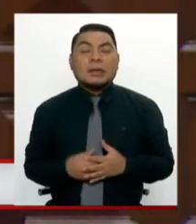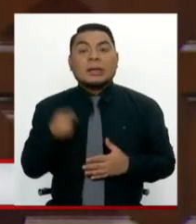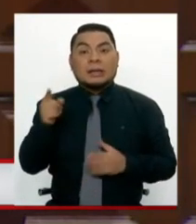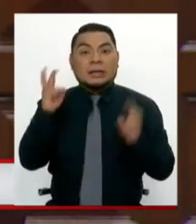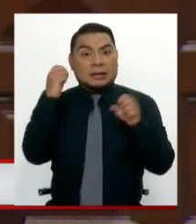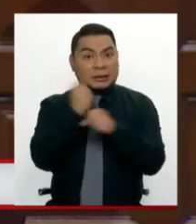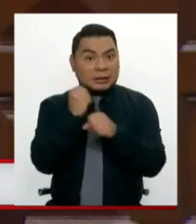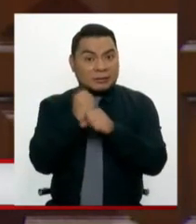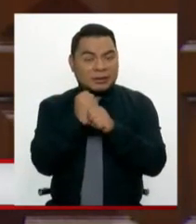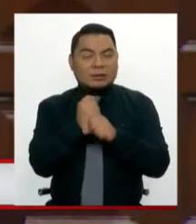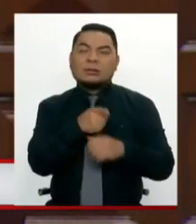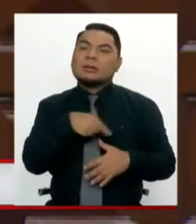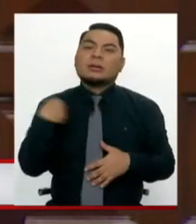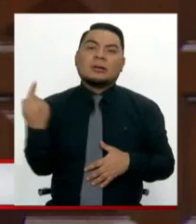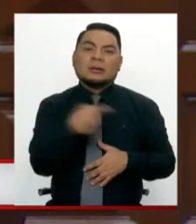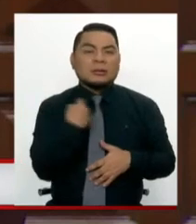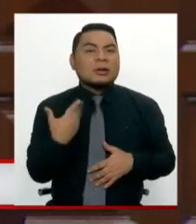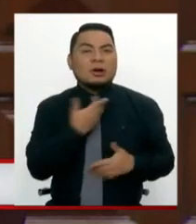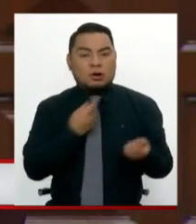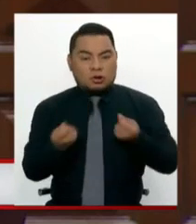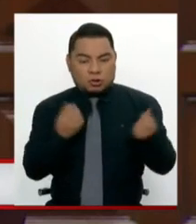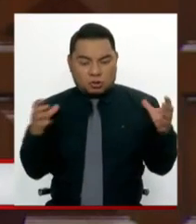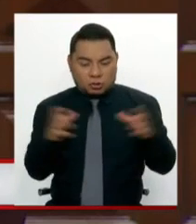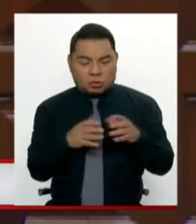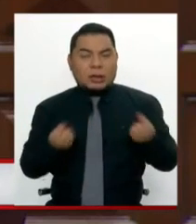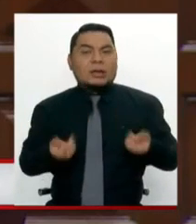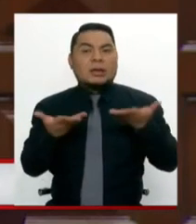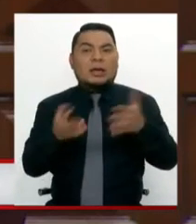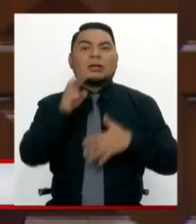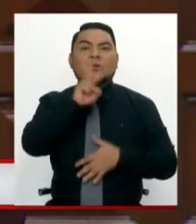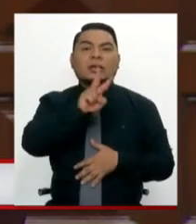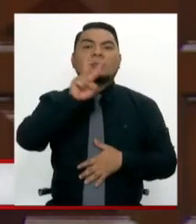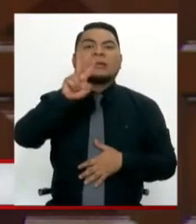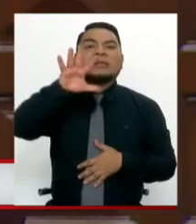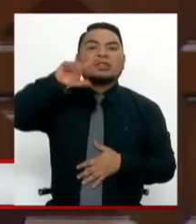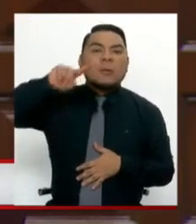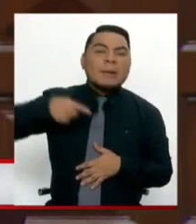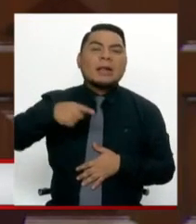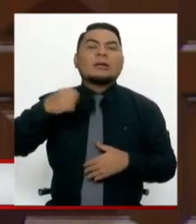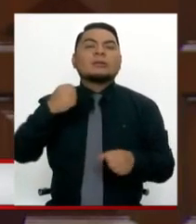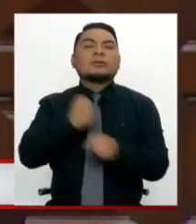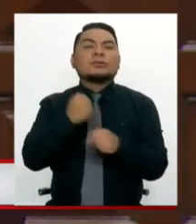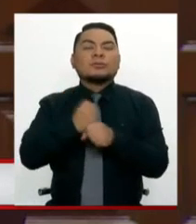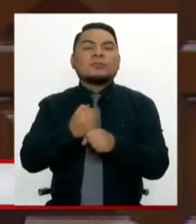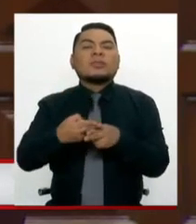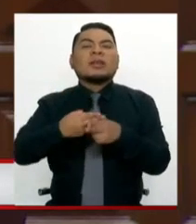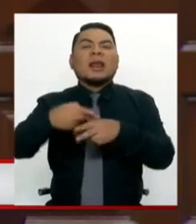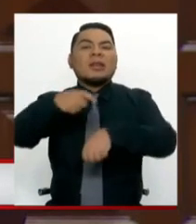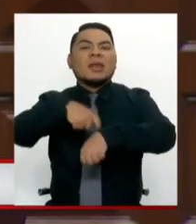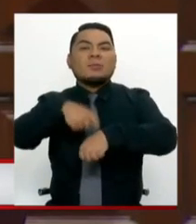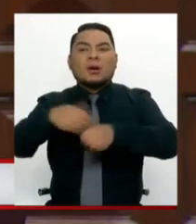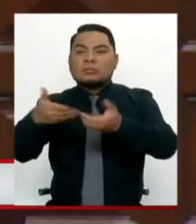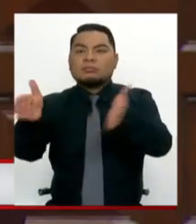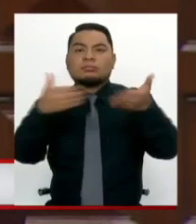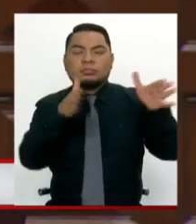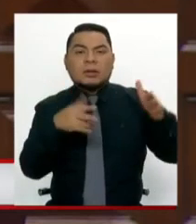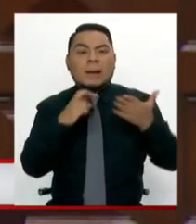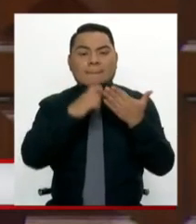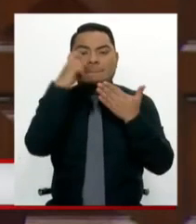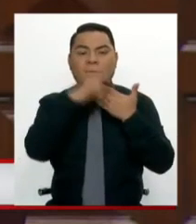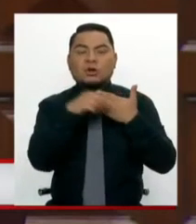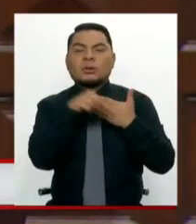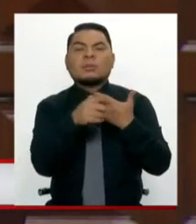trabajo, nuestro gobierno ha generado más de 225.000 empleos temporales a través del